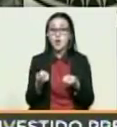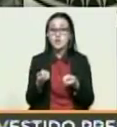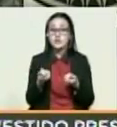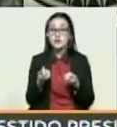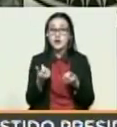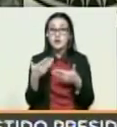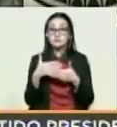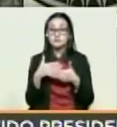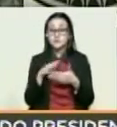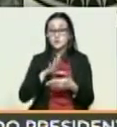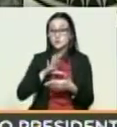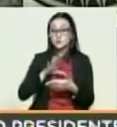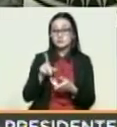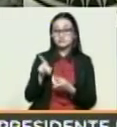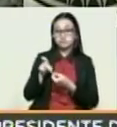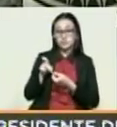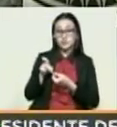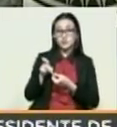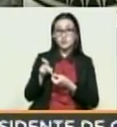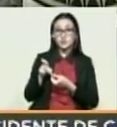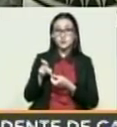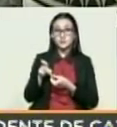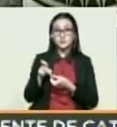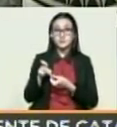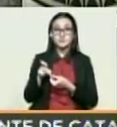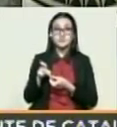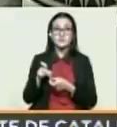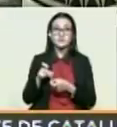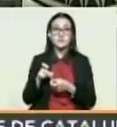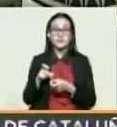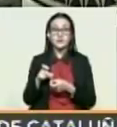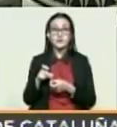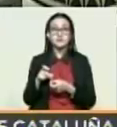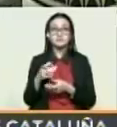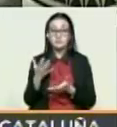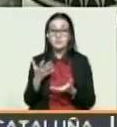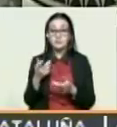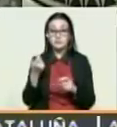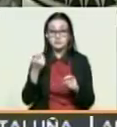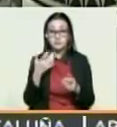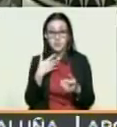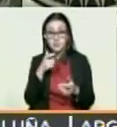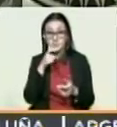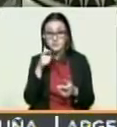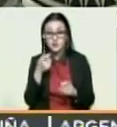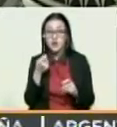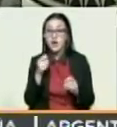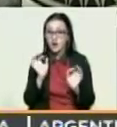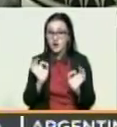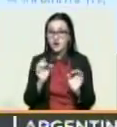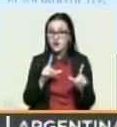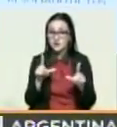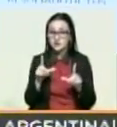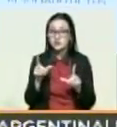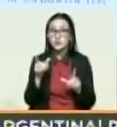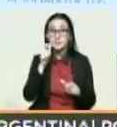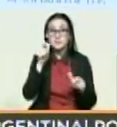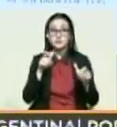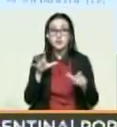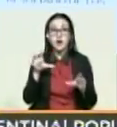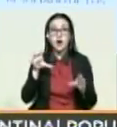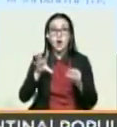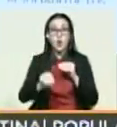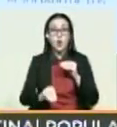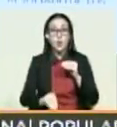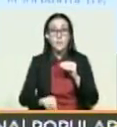esas divisas o esas monedas extranjeras momentáneamente para que en el momento en el que la subasta se corre los demandantes de divisas